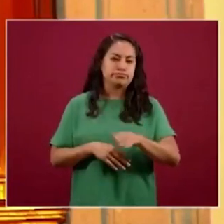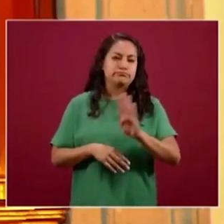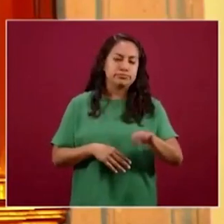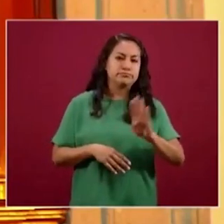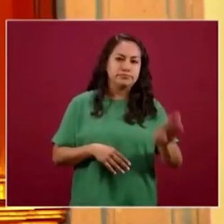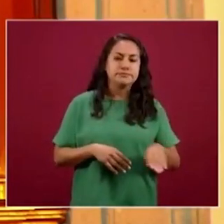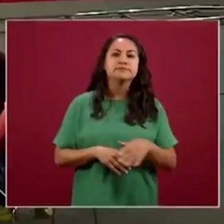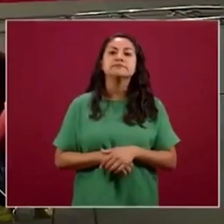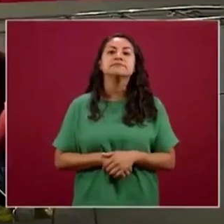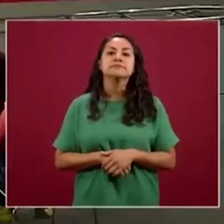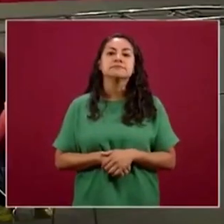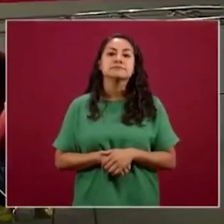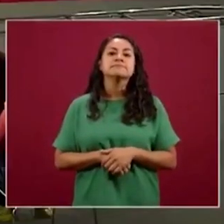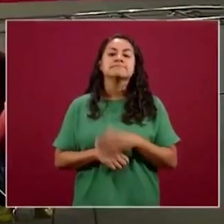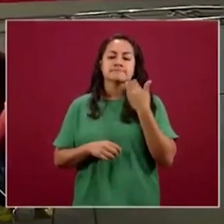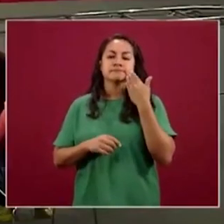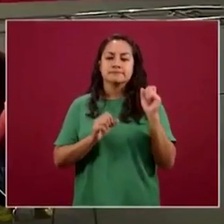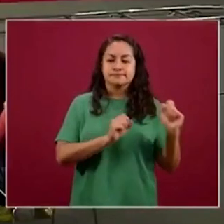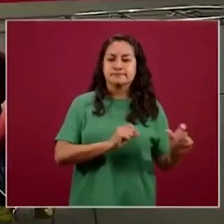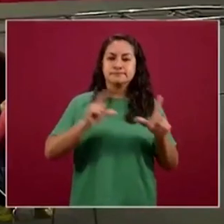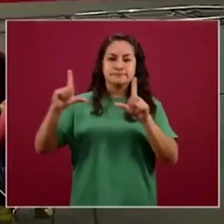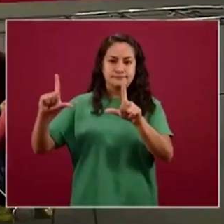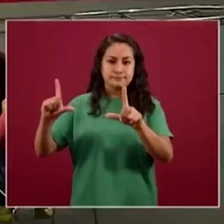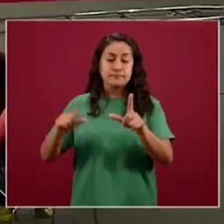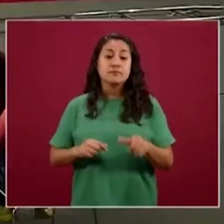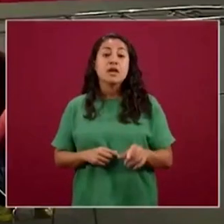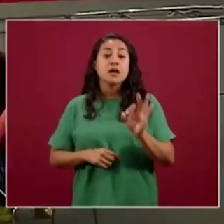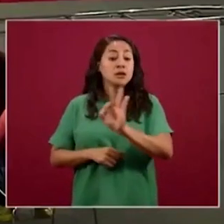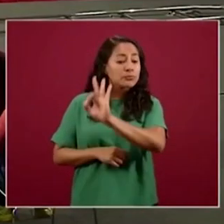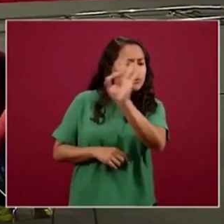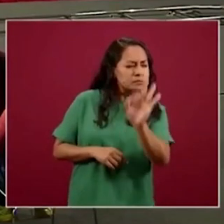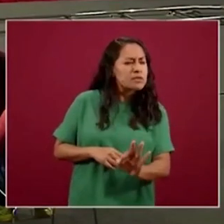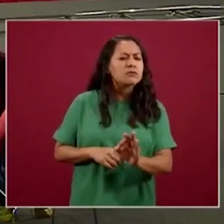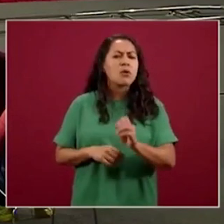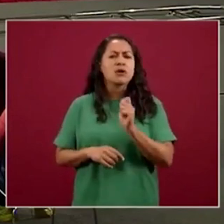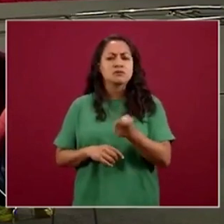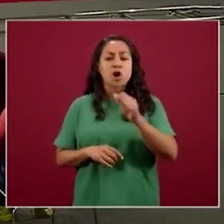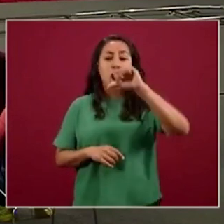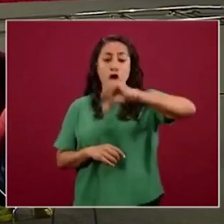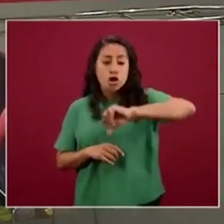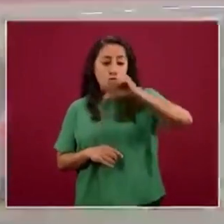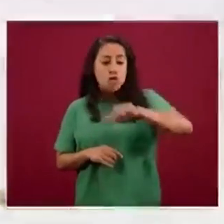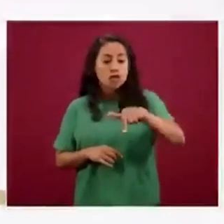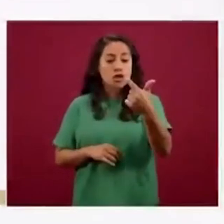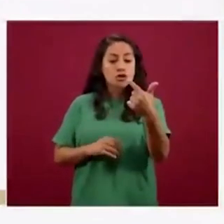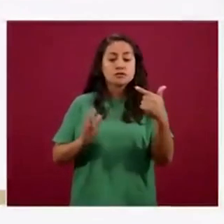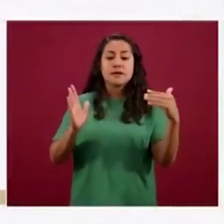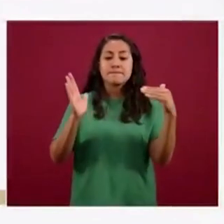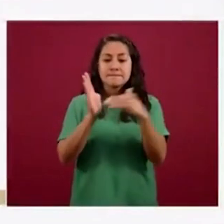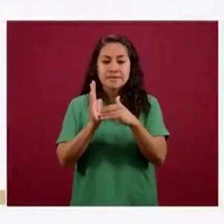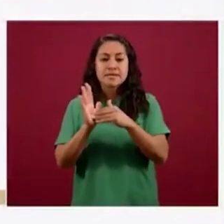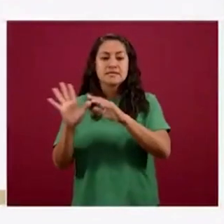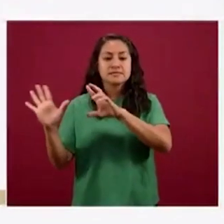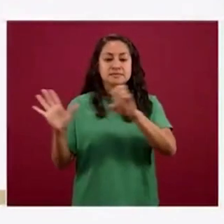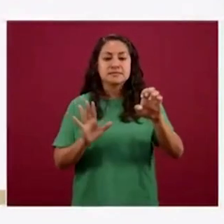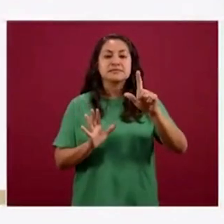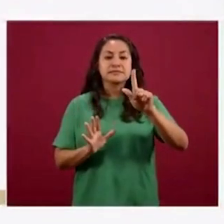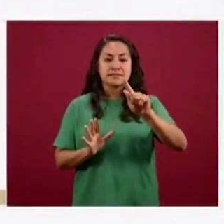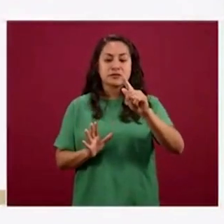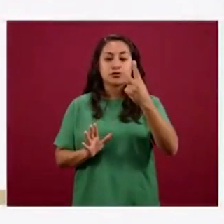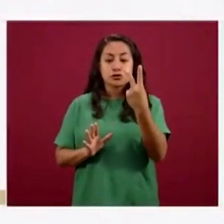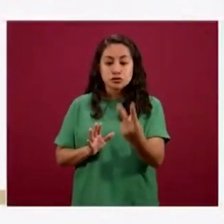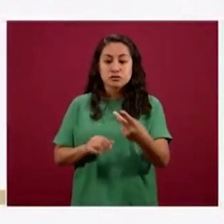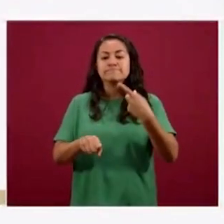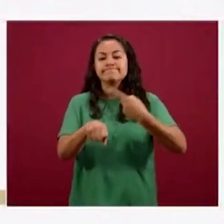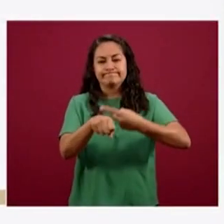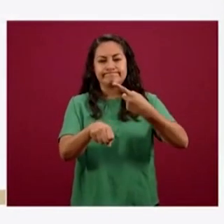vemos nuestra actualización de cifras para el día de hoy, 12.872 casos confirmados, de los cuales, y